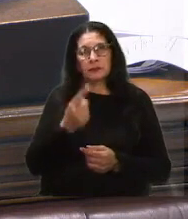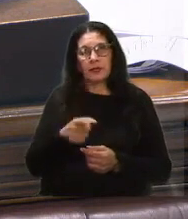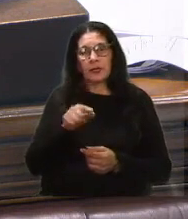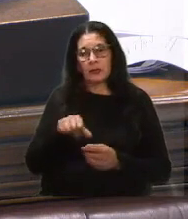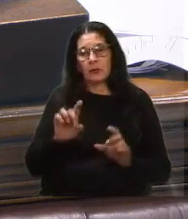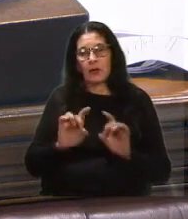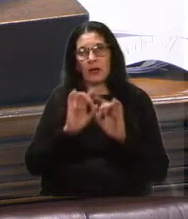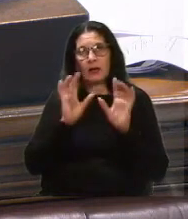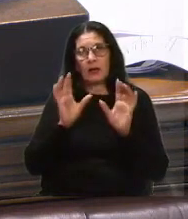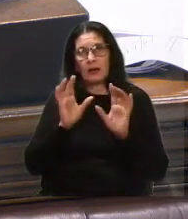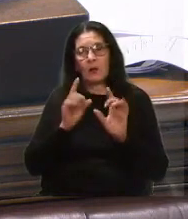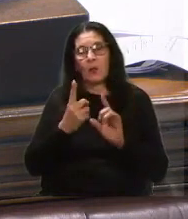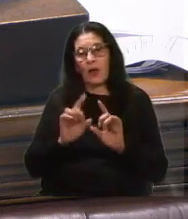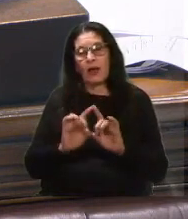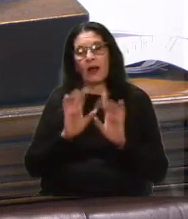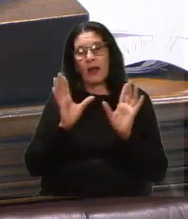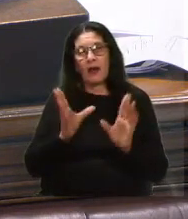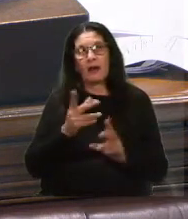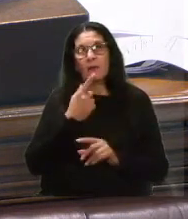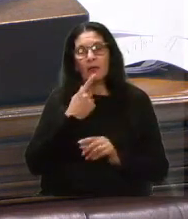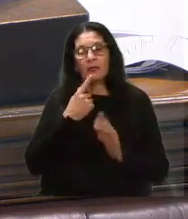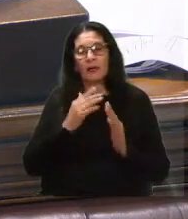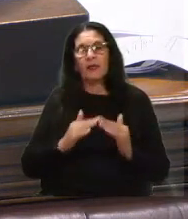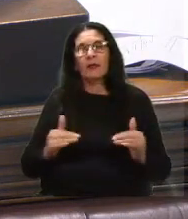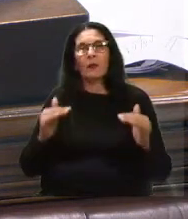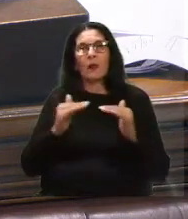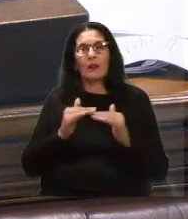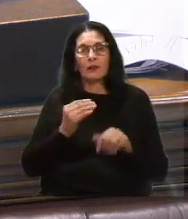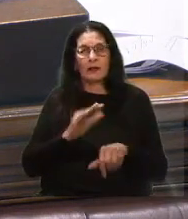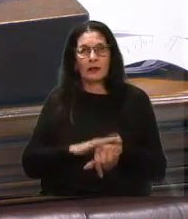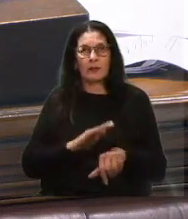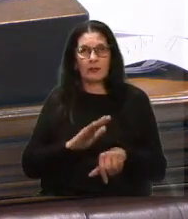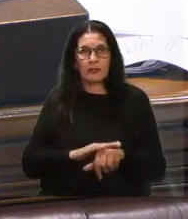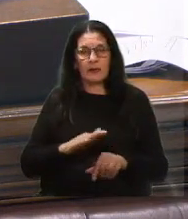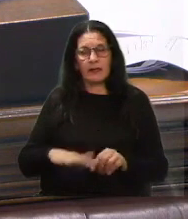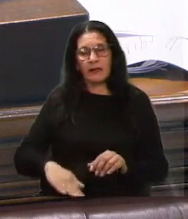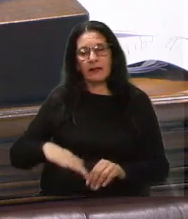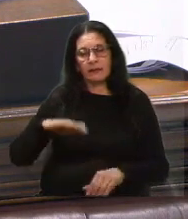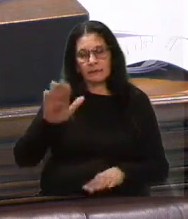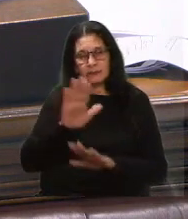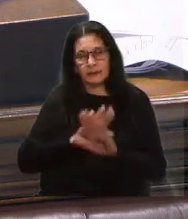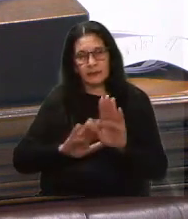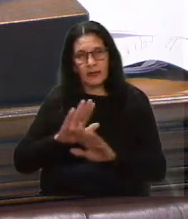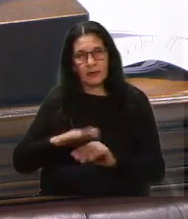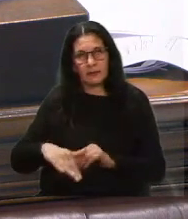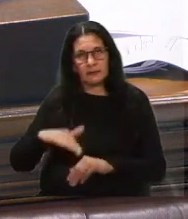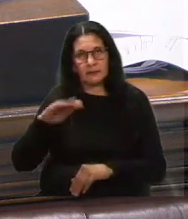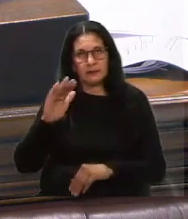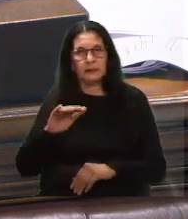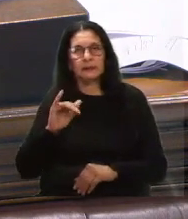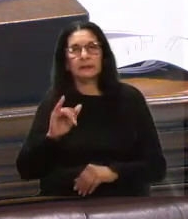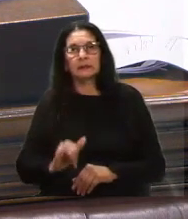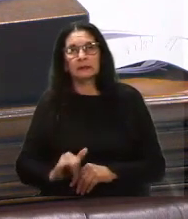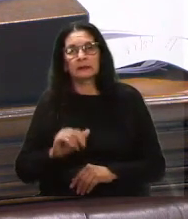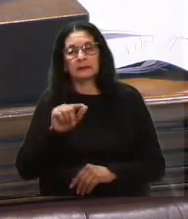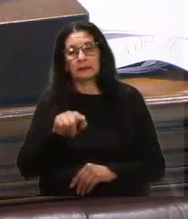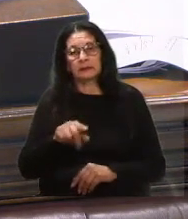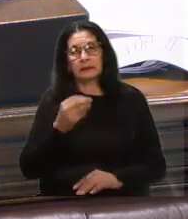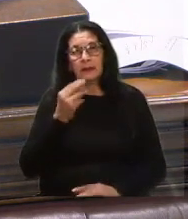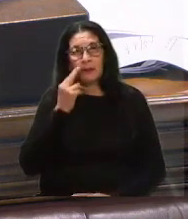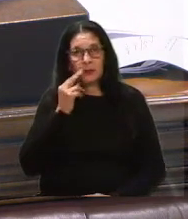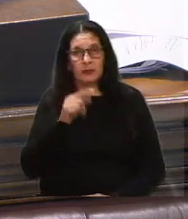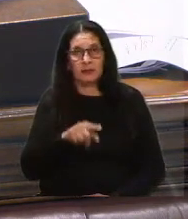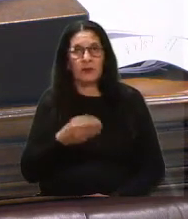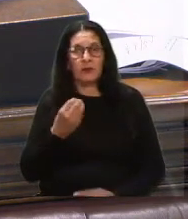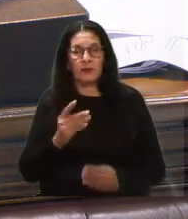así una una una Clara política de igualdad en la responsabilidad en la crianza si bien eh la exposición de